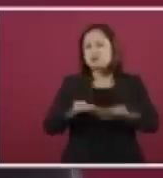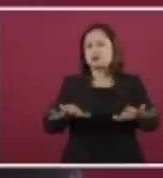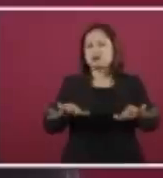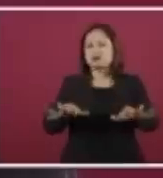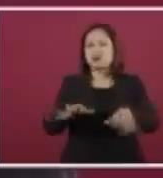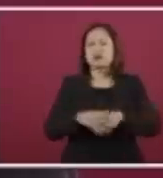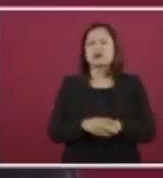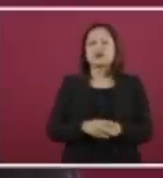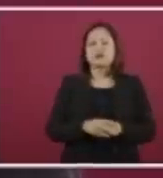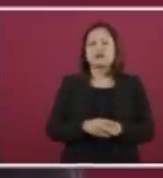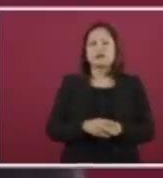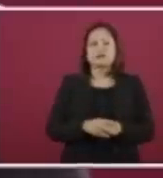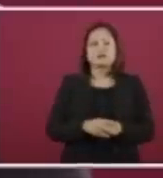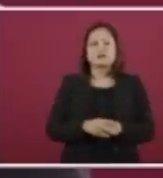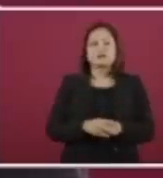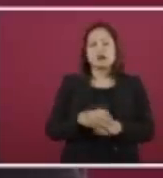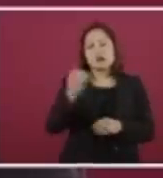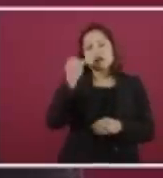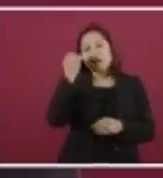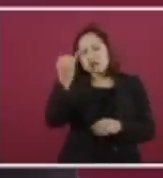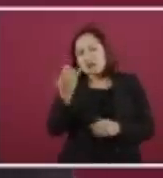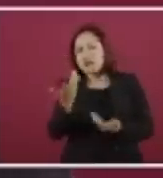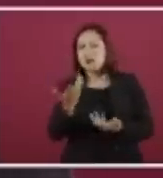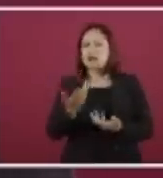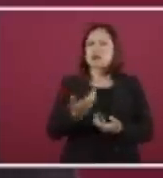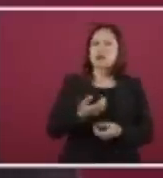mensajes, se contrataba